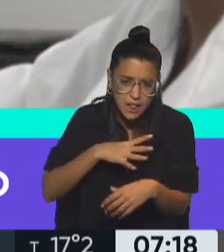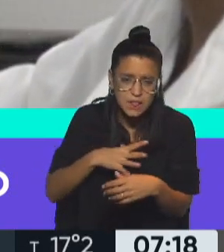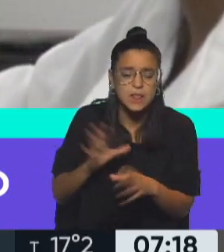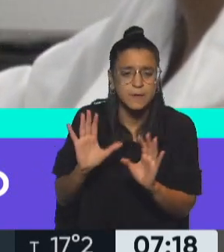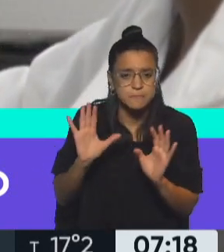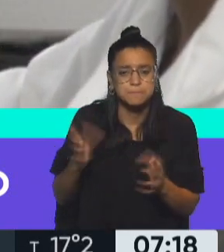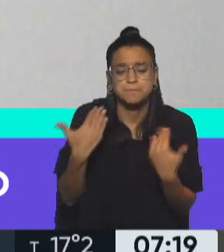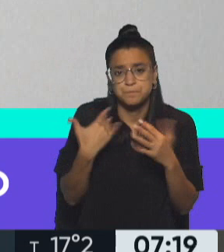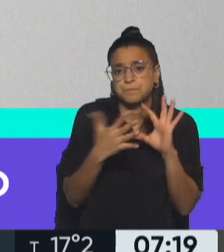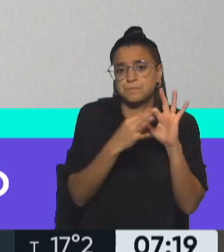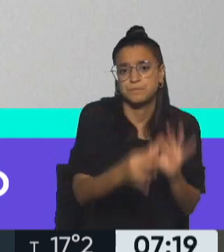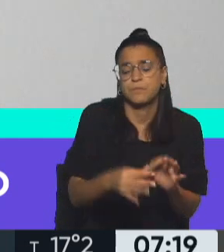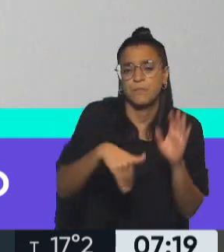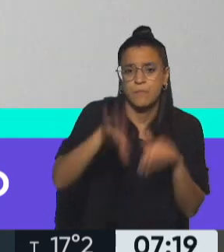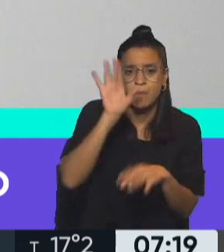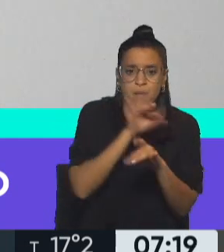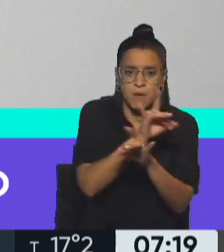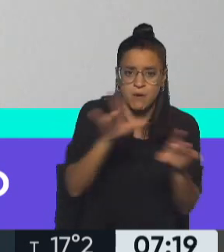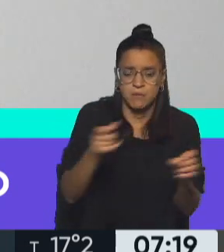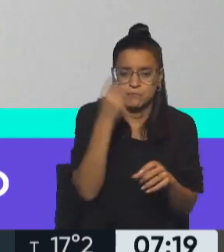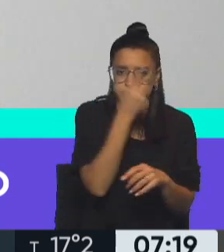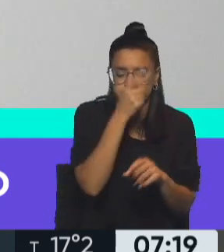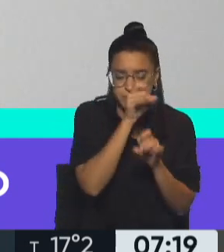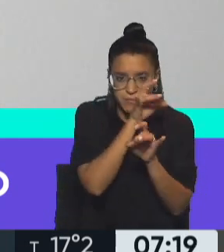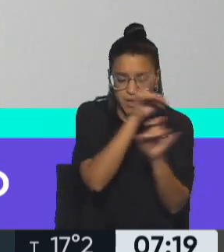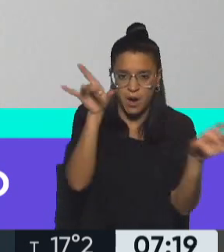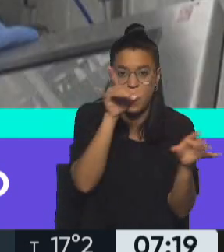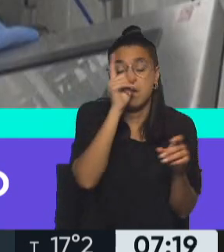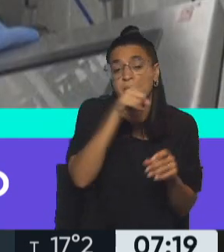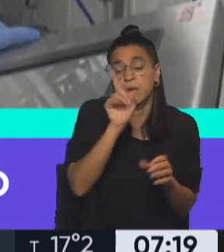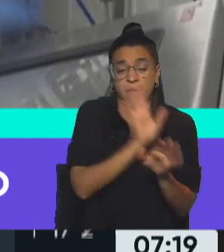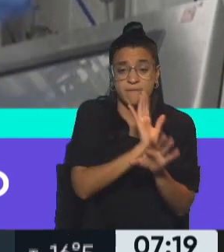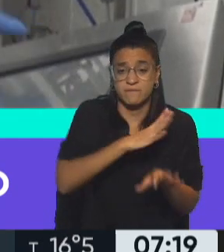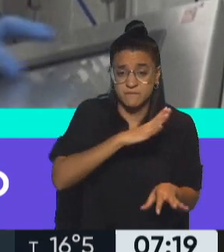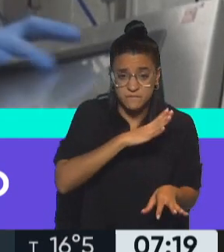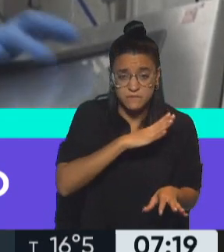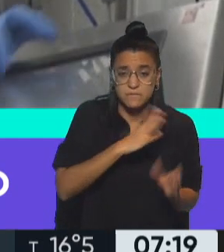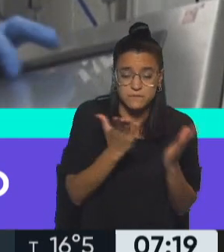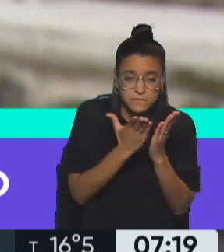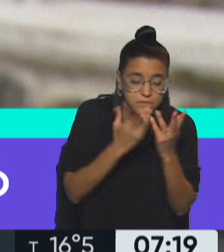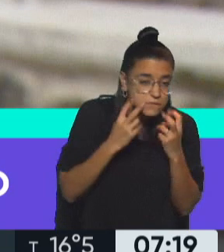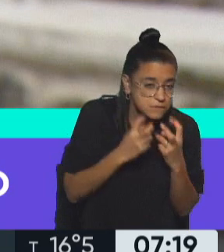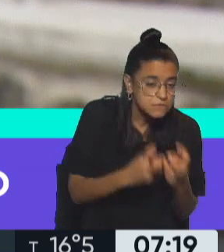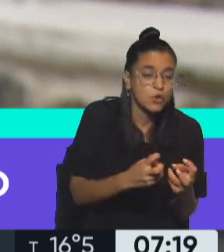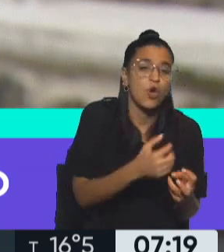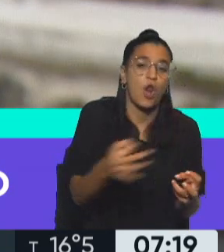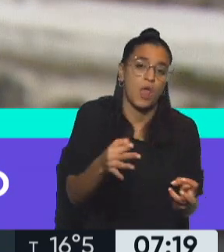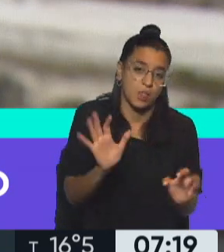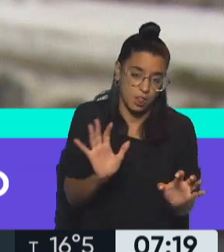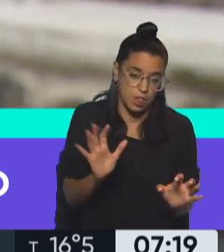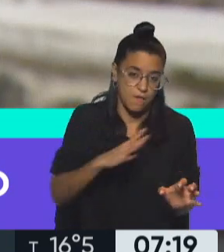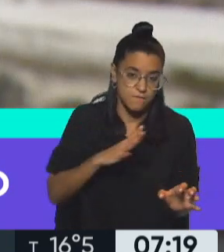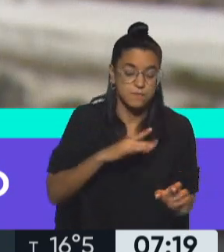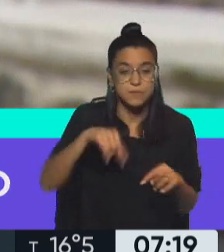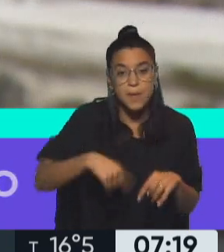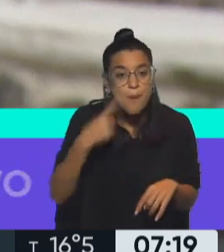podría estar asociada a un aumento en su transmisibilidad, pero aún quedan estudios por determinar que eso sea correcto, ¿sí? Lo